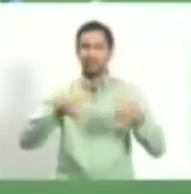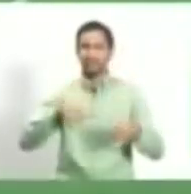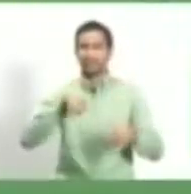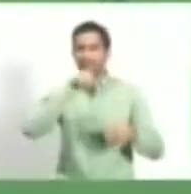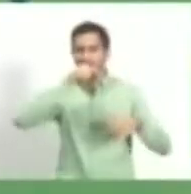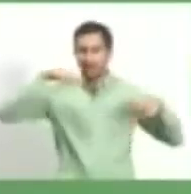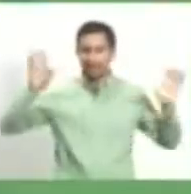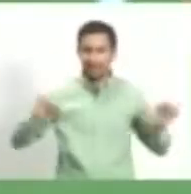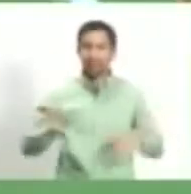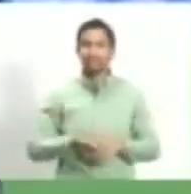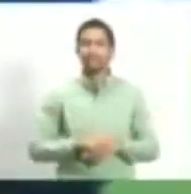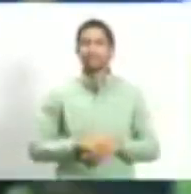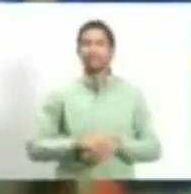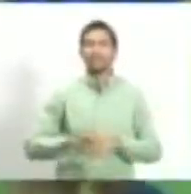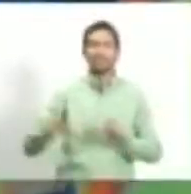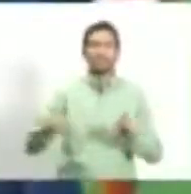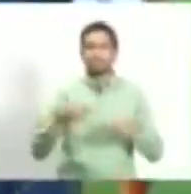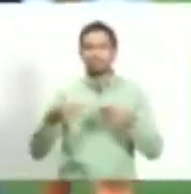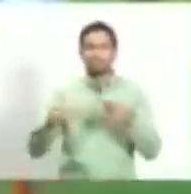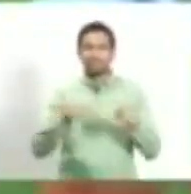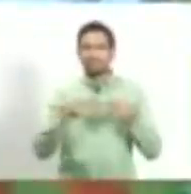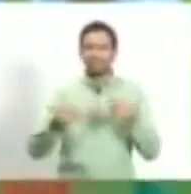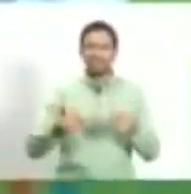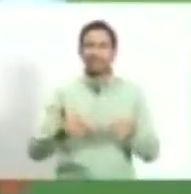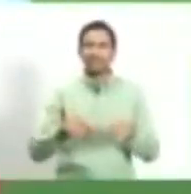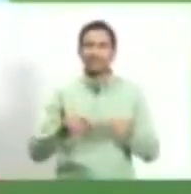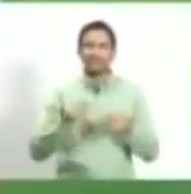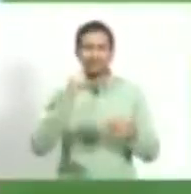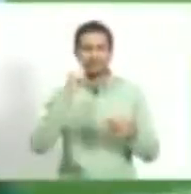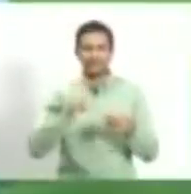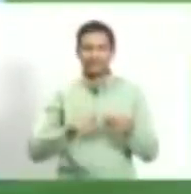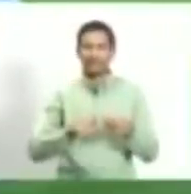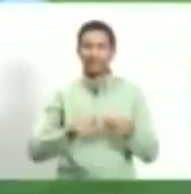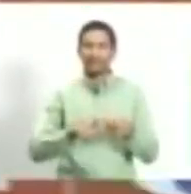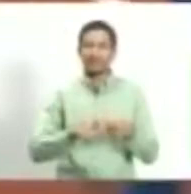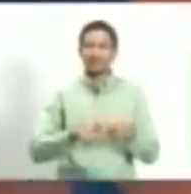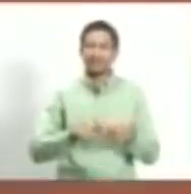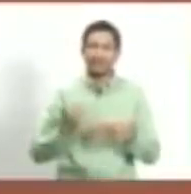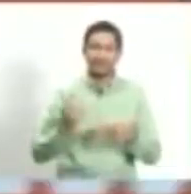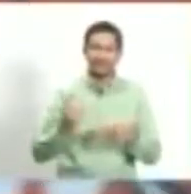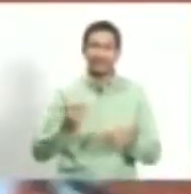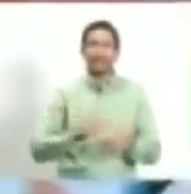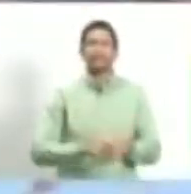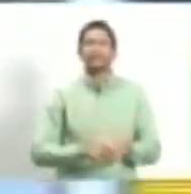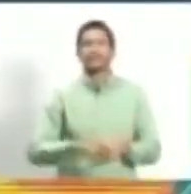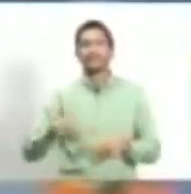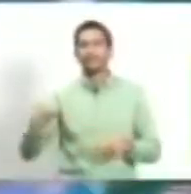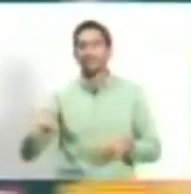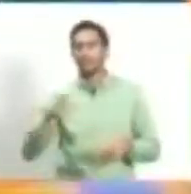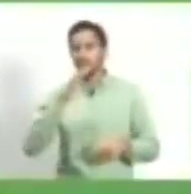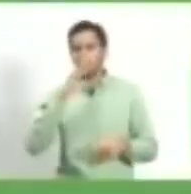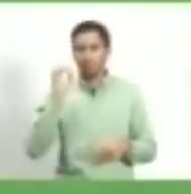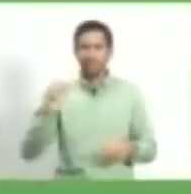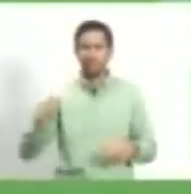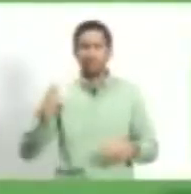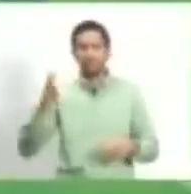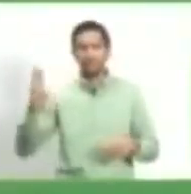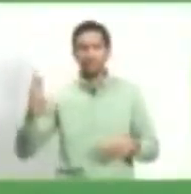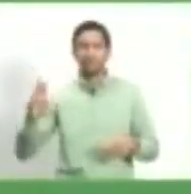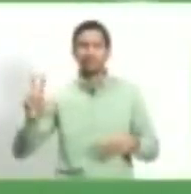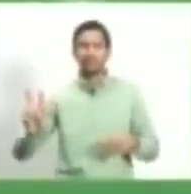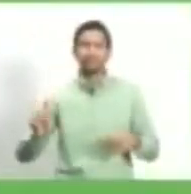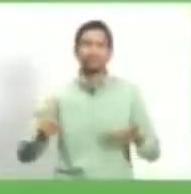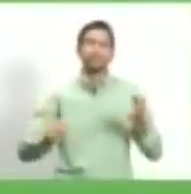ante un equipo que apeló a la garra y al sacrificio como armas fundamentales. Juan Sebastián Herrera y Homer Martínez anotaron por el Barranquilla, mientras que por